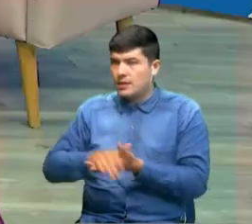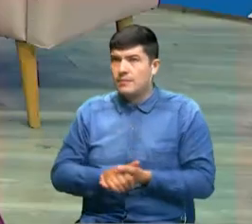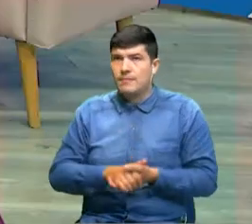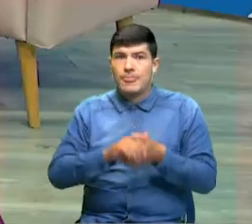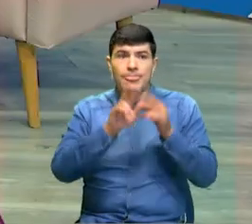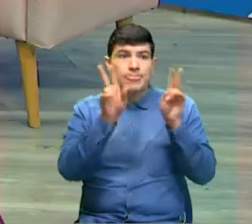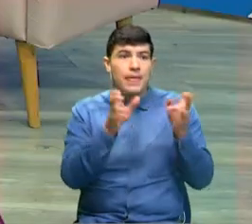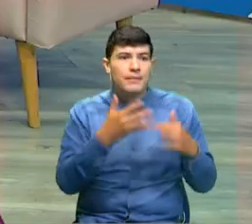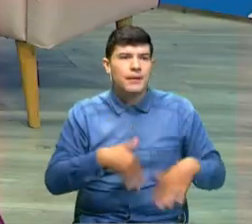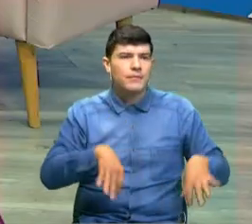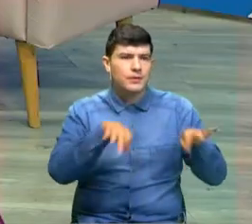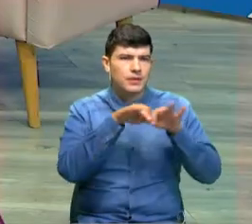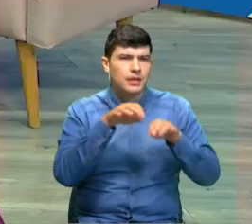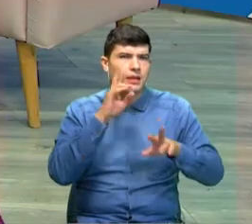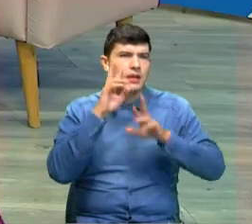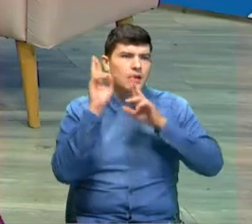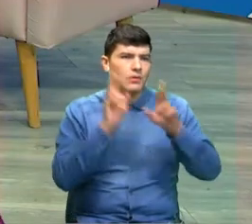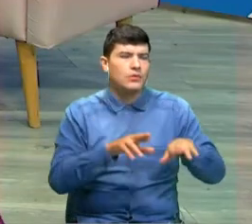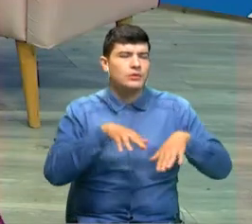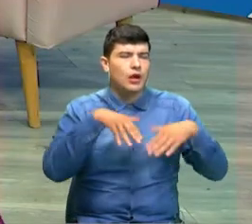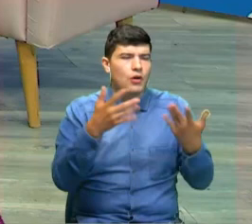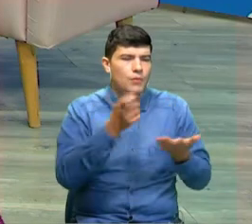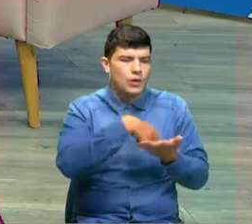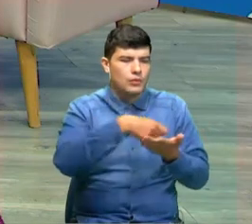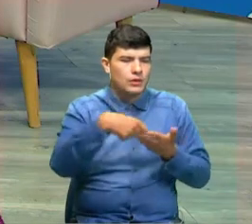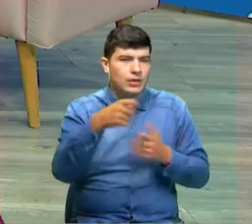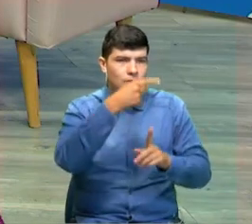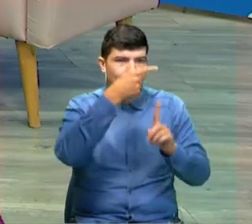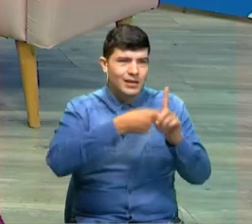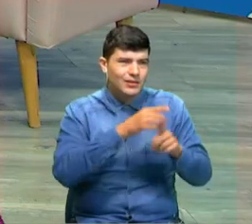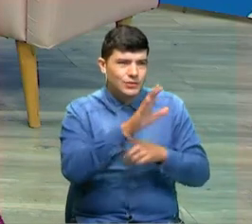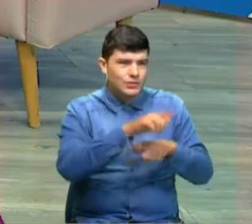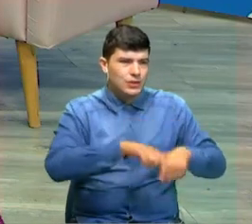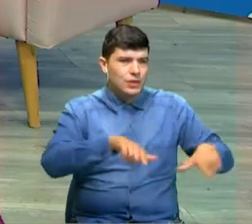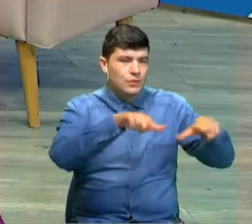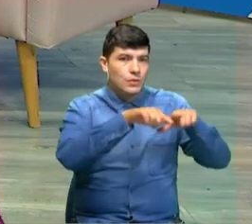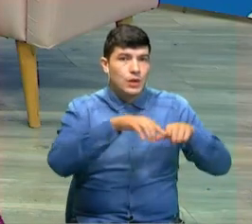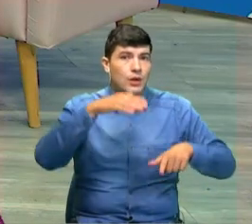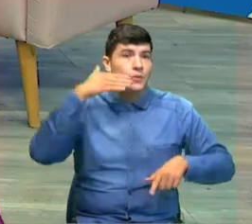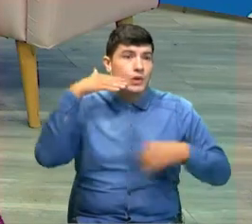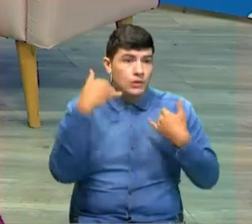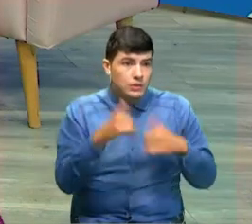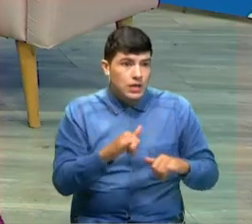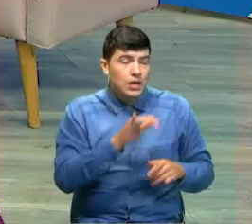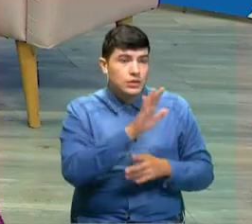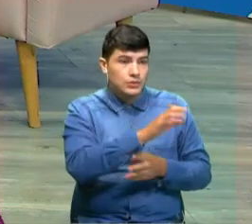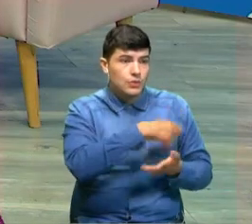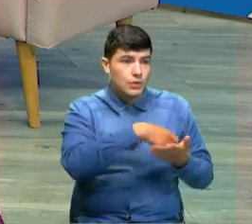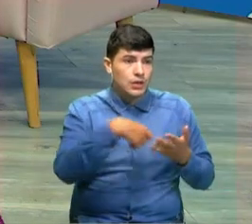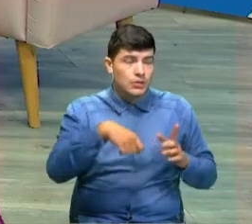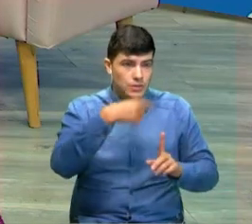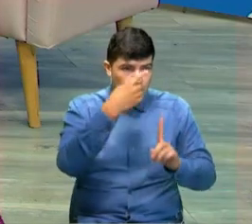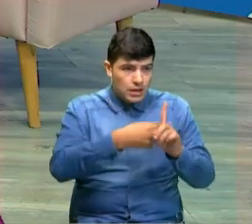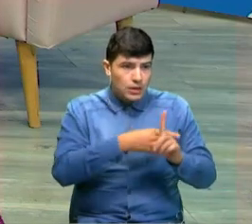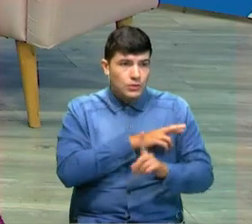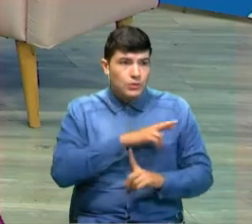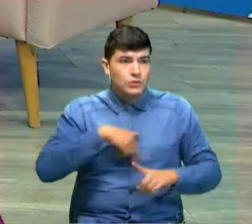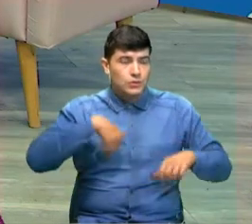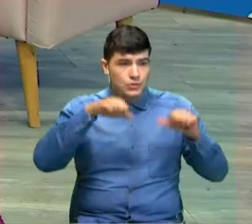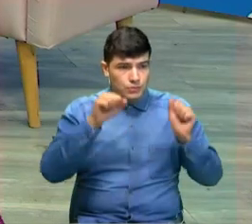importante primero cómo está establecido el contrato de arriendo. Okay. Teniendo el contrato de arriendo, podemos dar el concepto